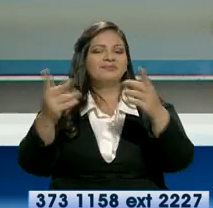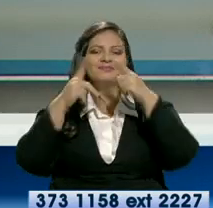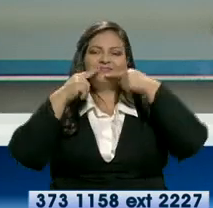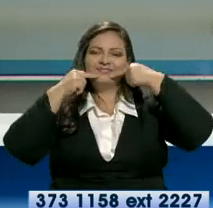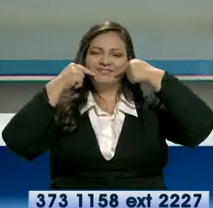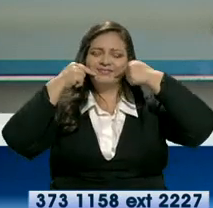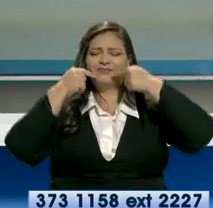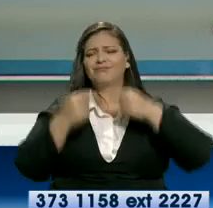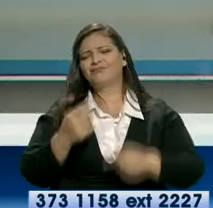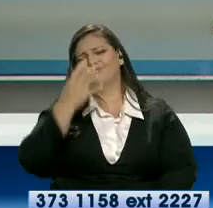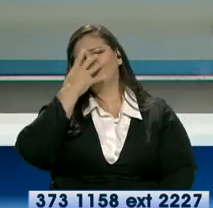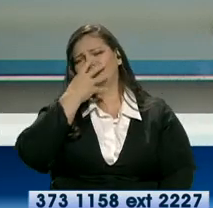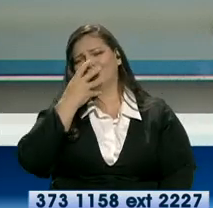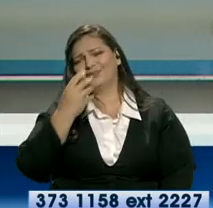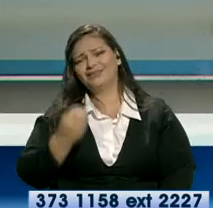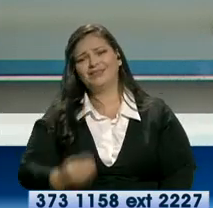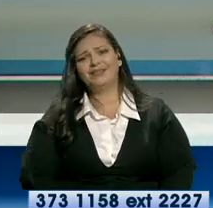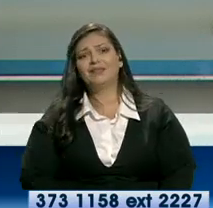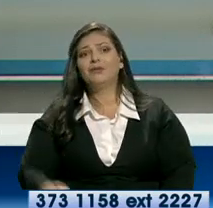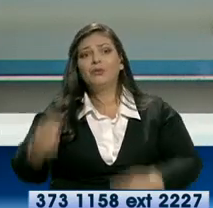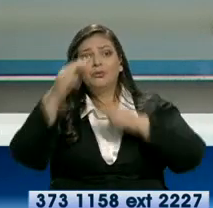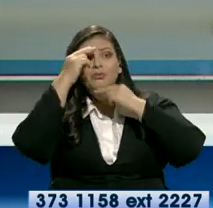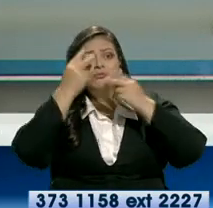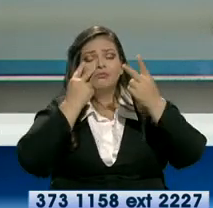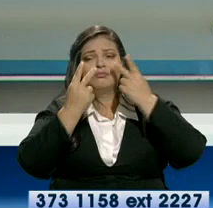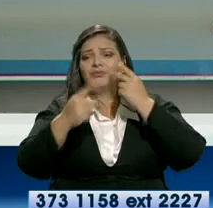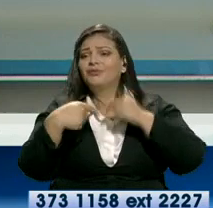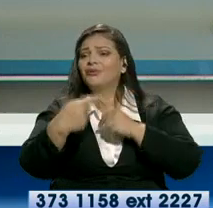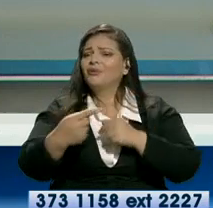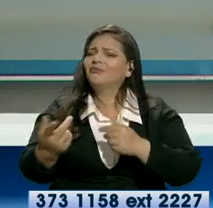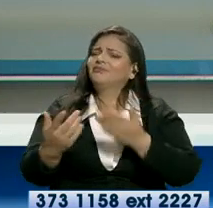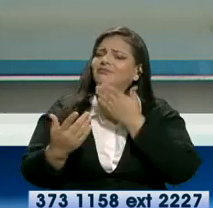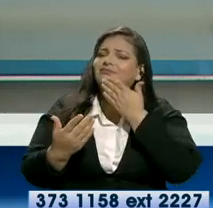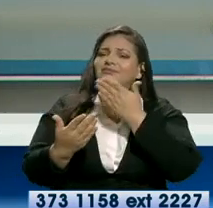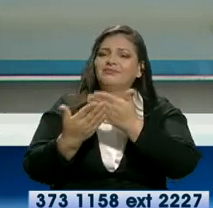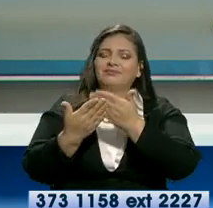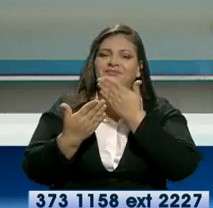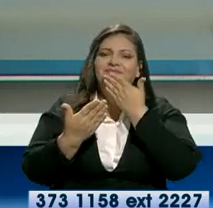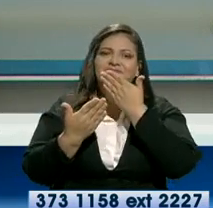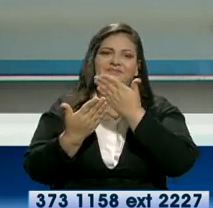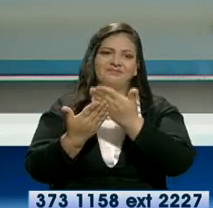y mucho más. Gracias por depositar su confianza en nosotros, en este trabajo arduo que realiza La Noticia.